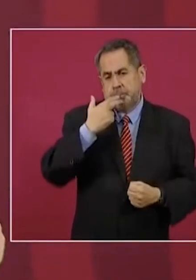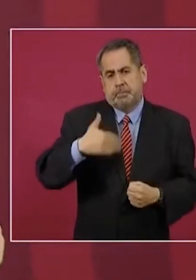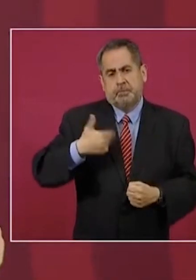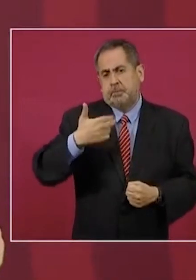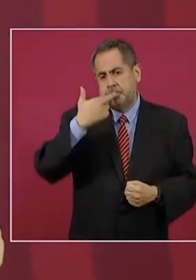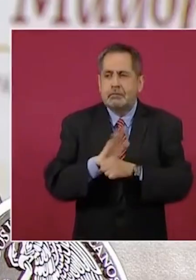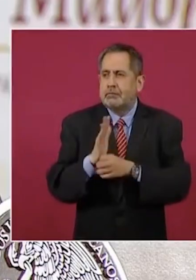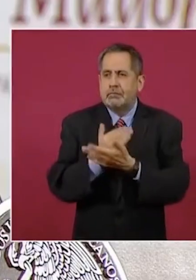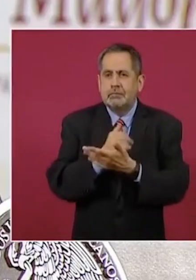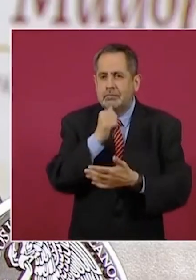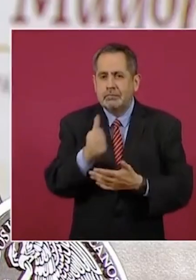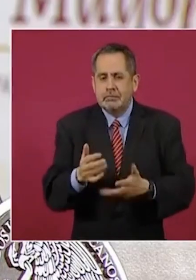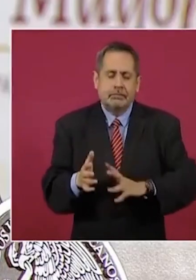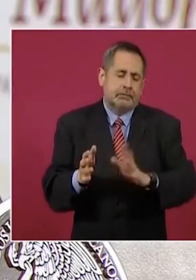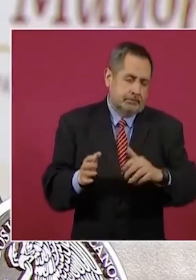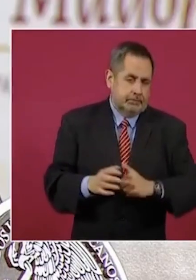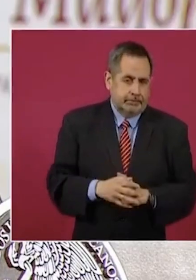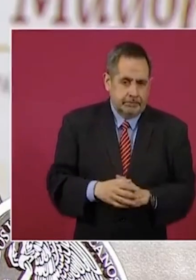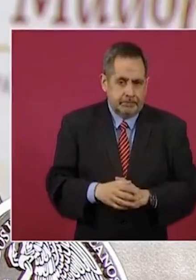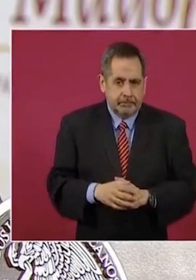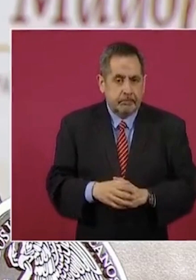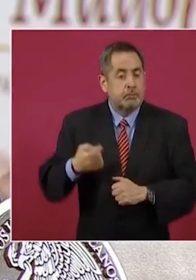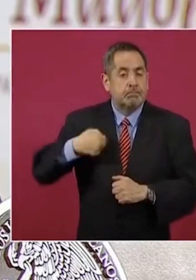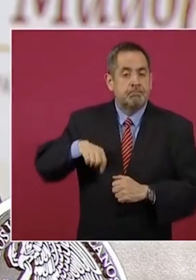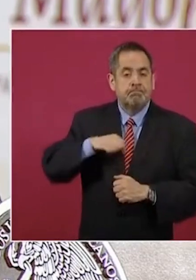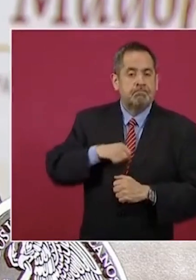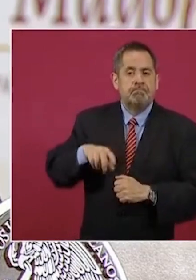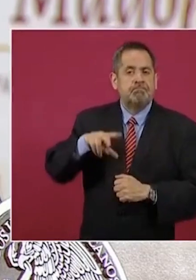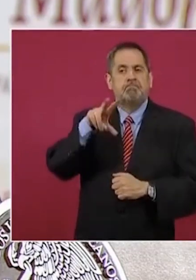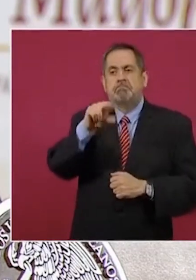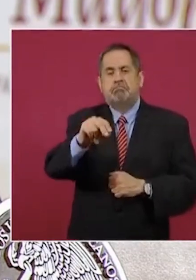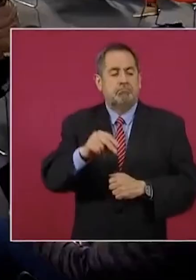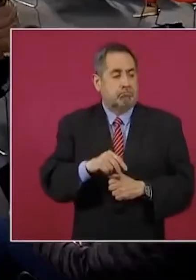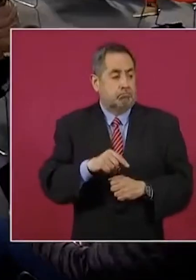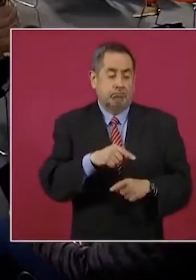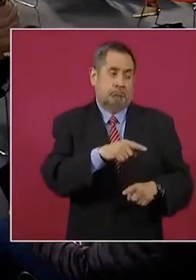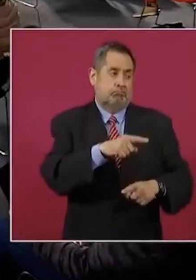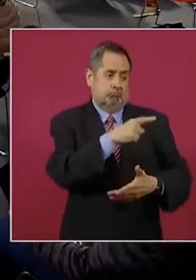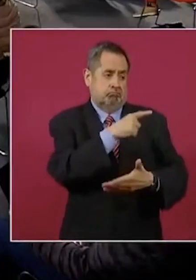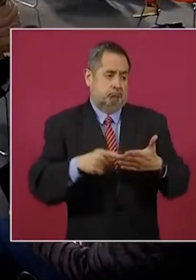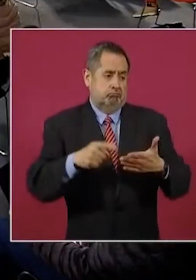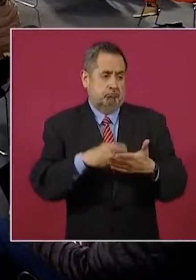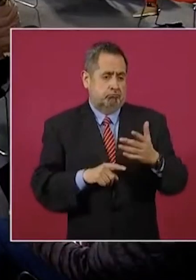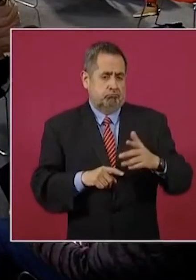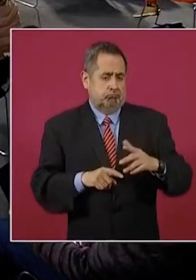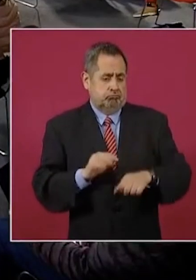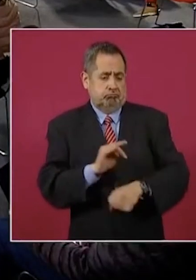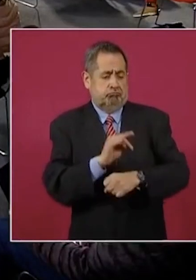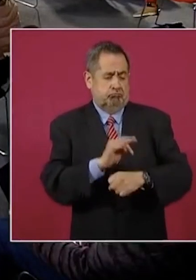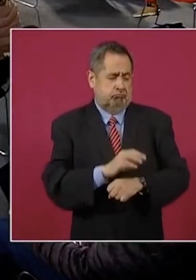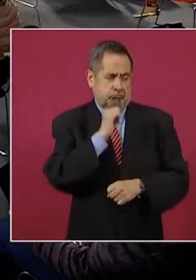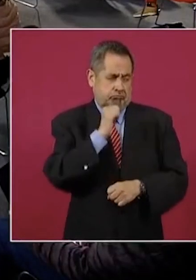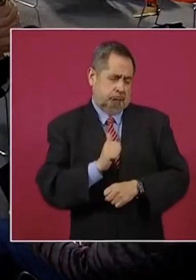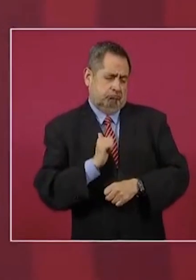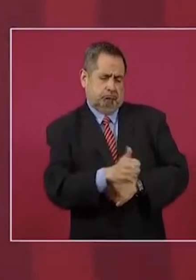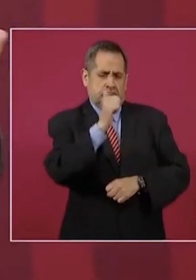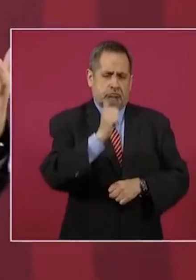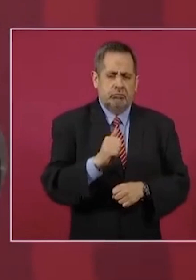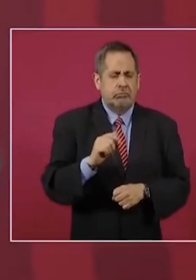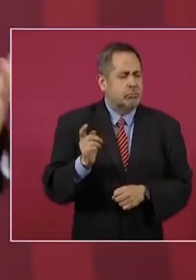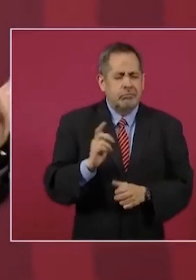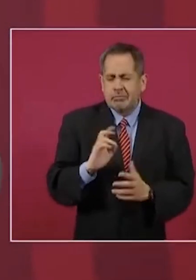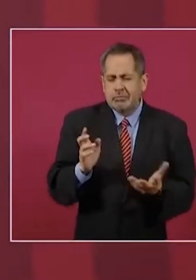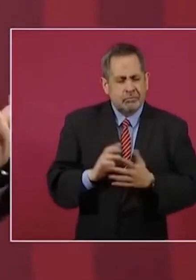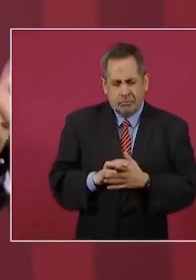vacunas nunca hemos tenido resistencia u oposición a proteger a nadie nos interesa que